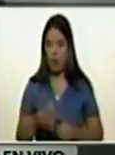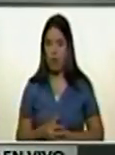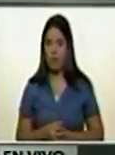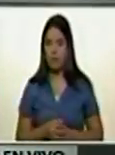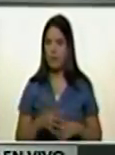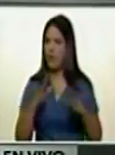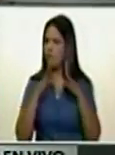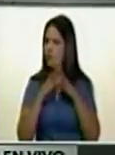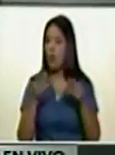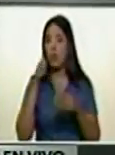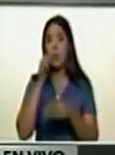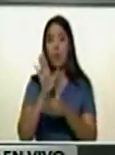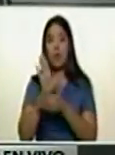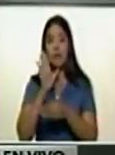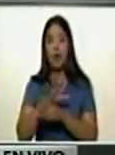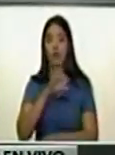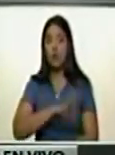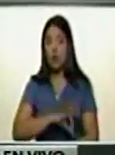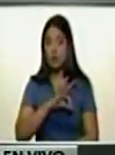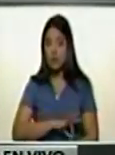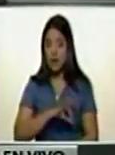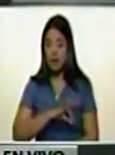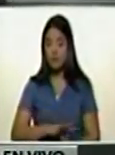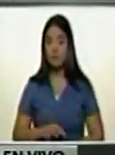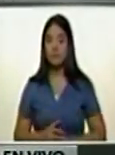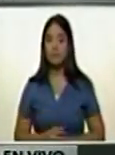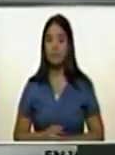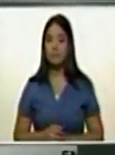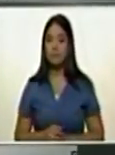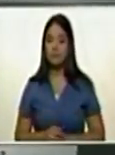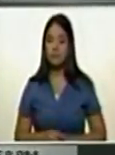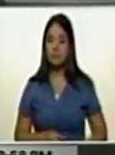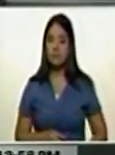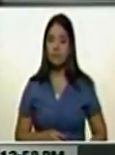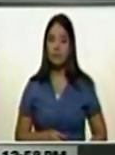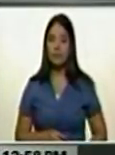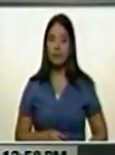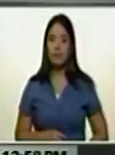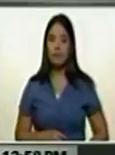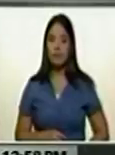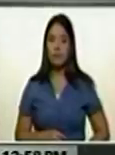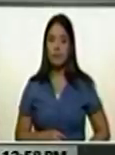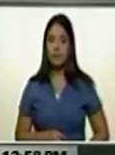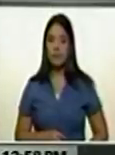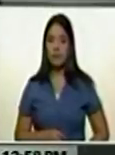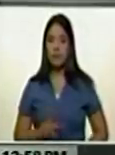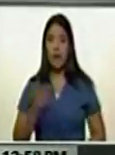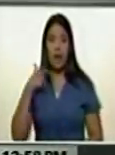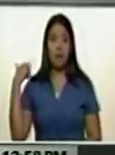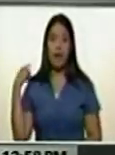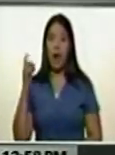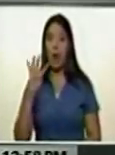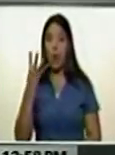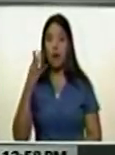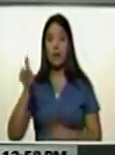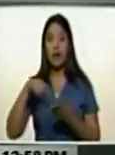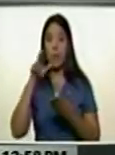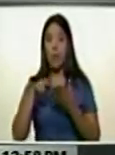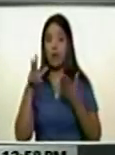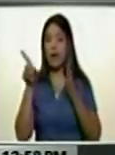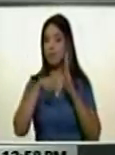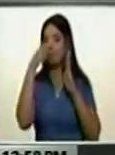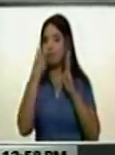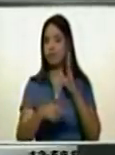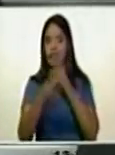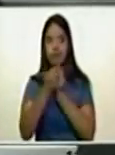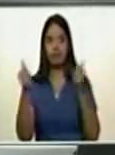Toda la protección social que puede haber habido, de alguna manera muy básica, en la Cuarta República, bueno, desapareció de